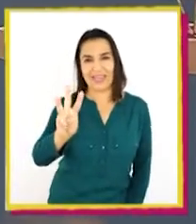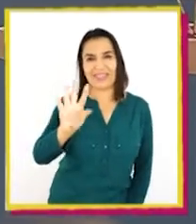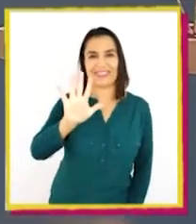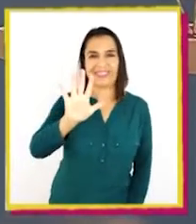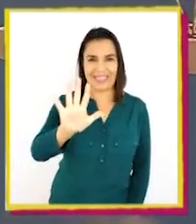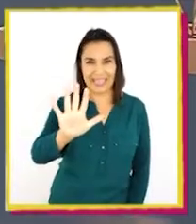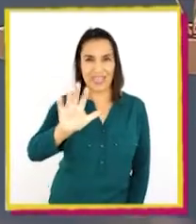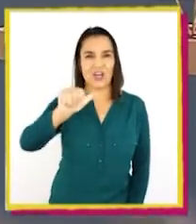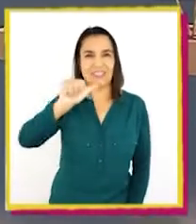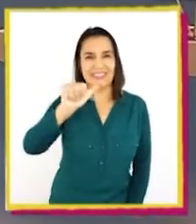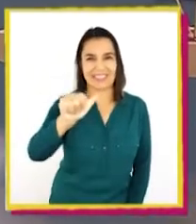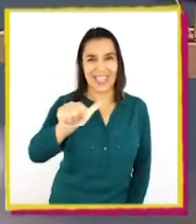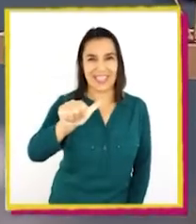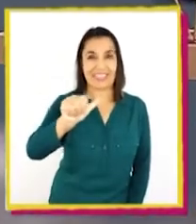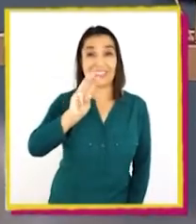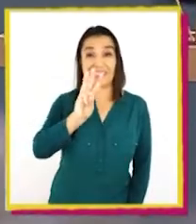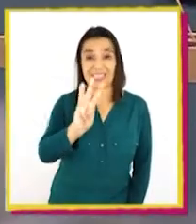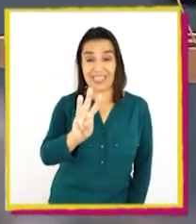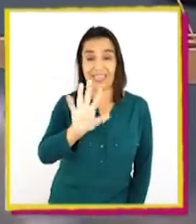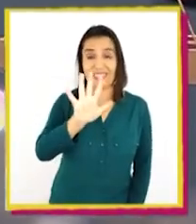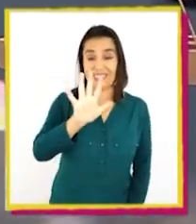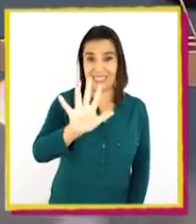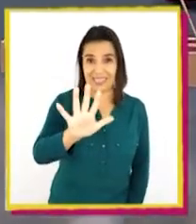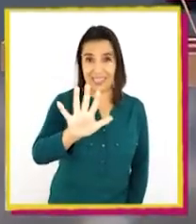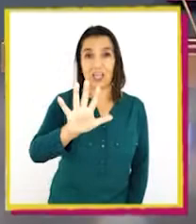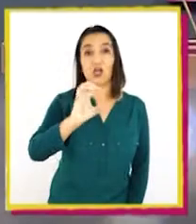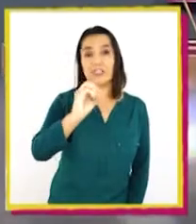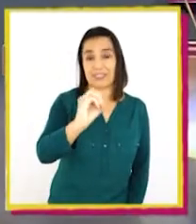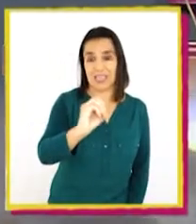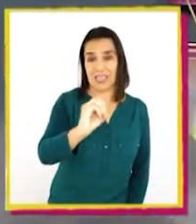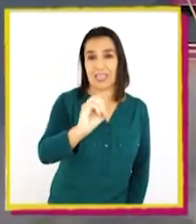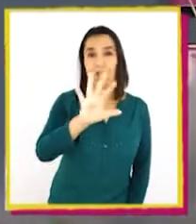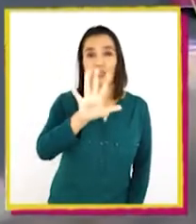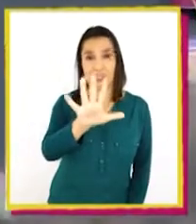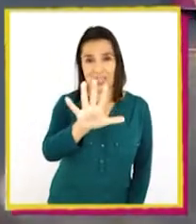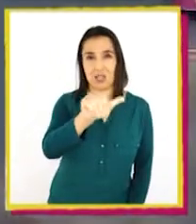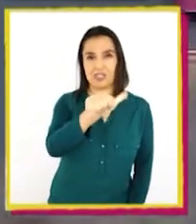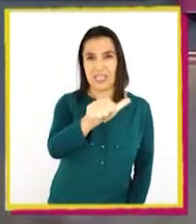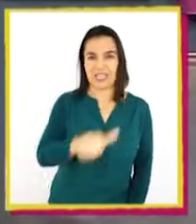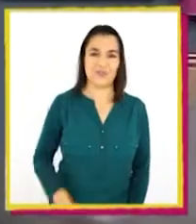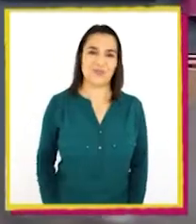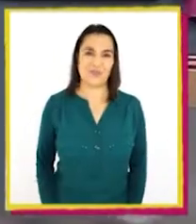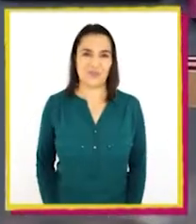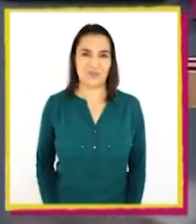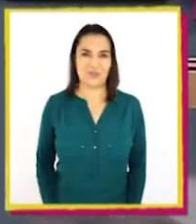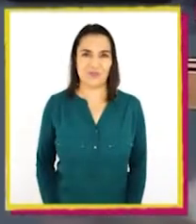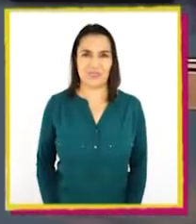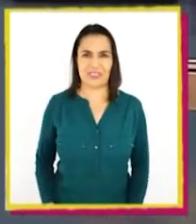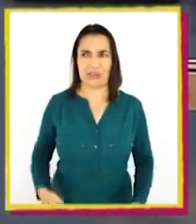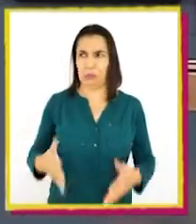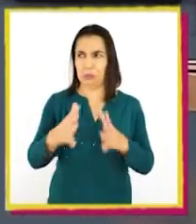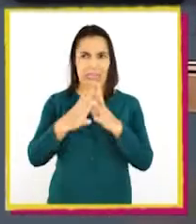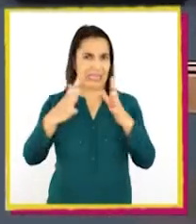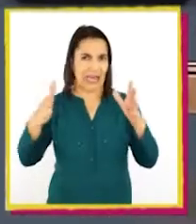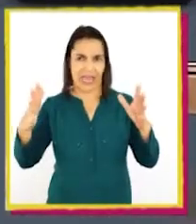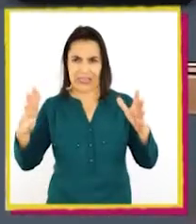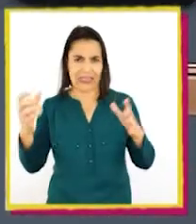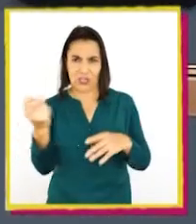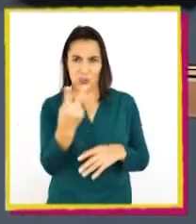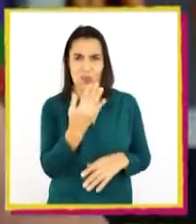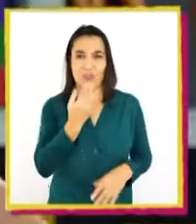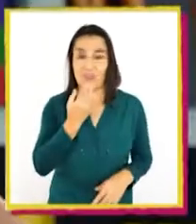3, 5, 6, 3, 5, 0, 5, 6. ¡Ay, es grande